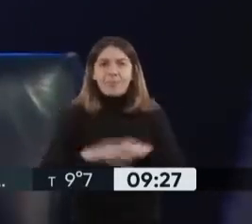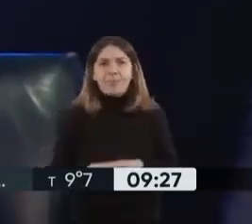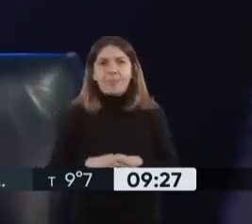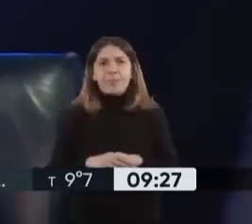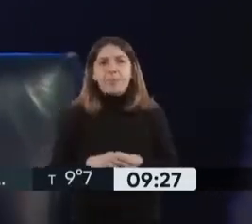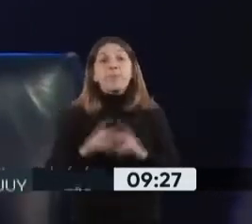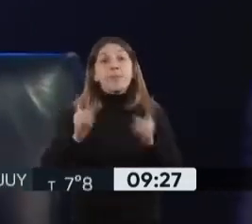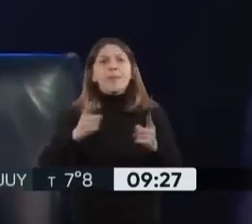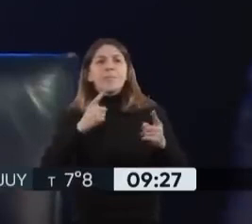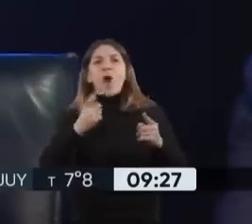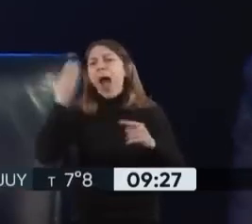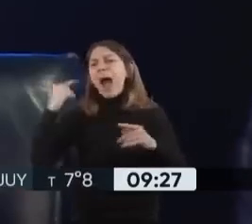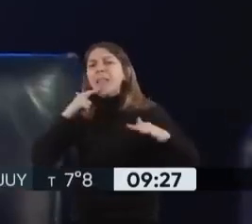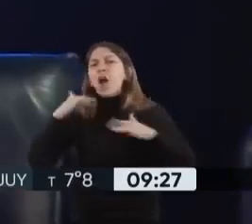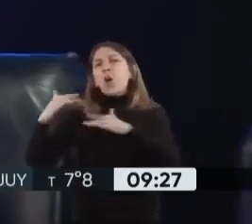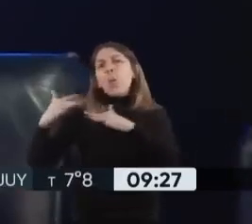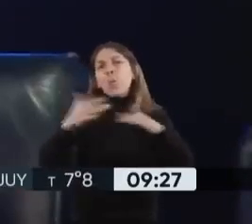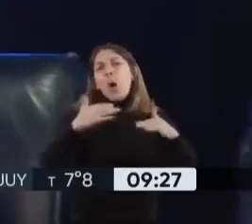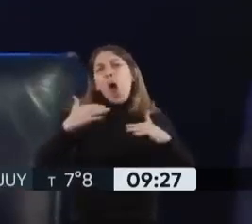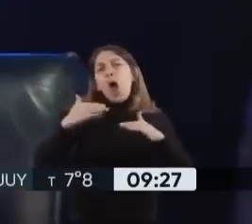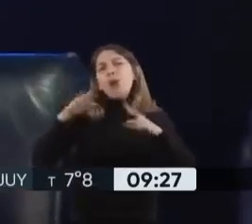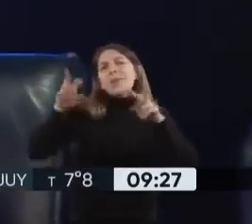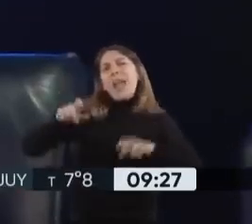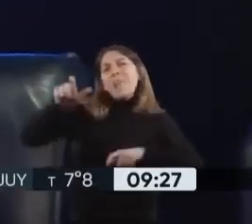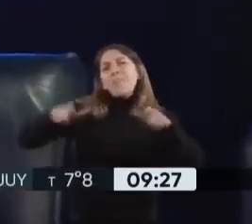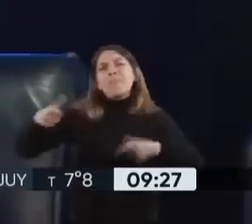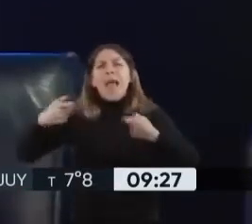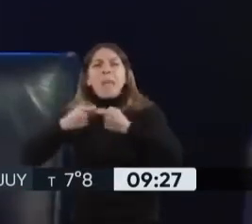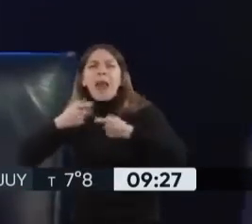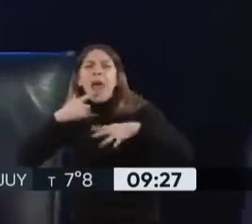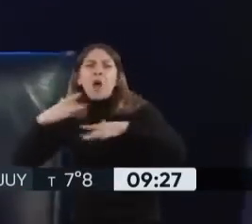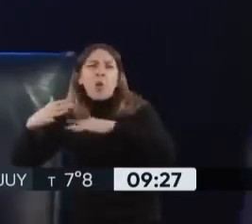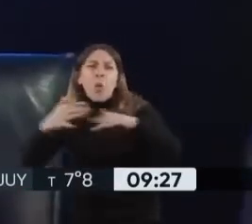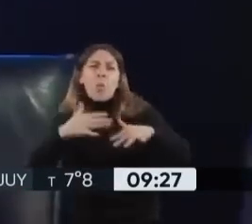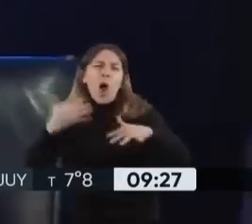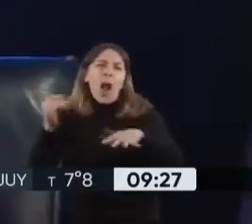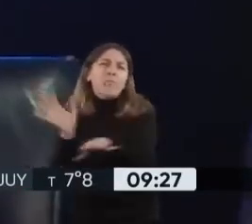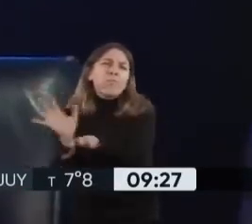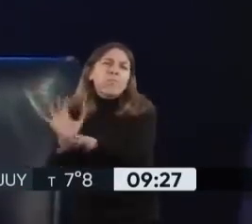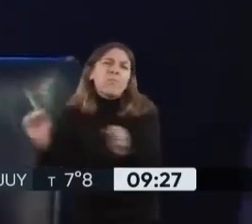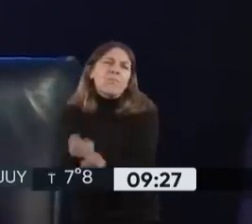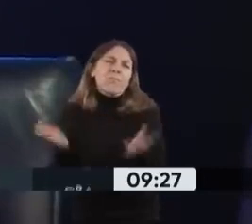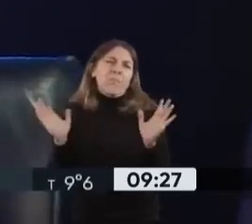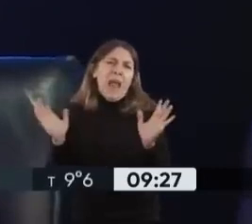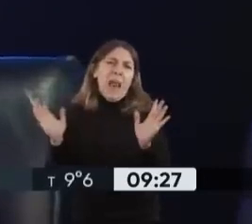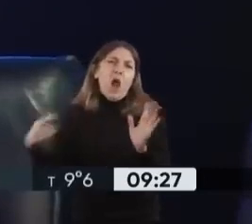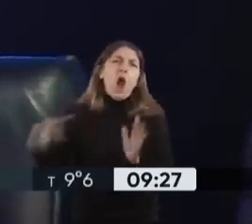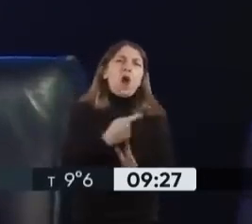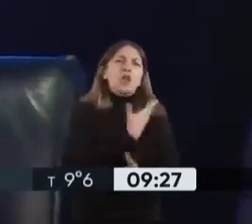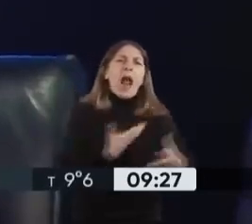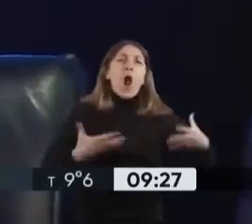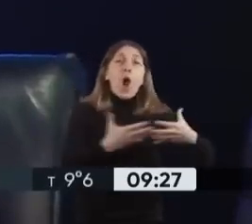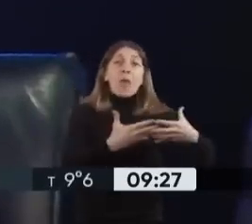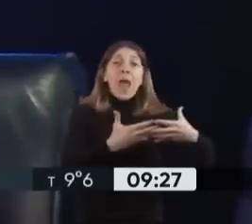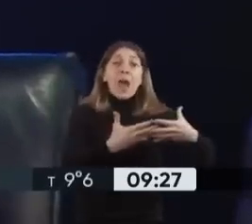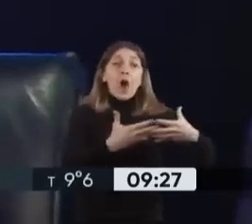en esos rumores en esos comentarios que se dan en el marcado la verdad que hay una malicia muy fuerte en contra de un gobierno que fue electo